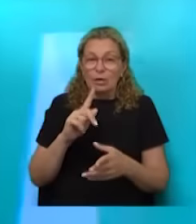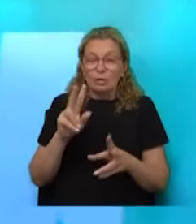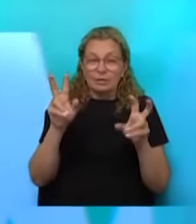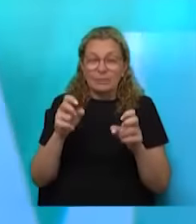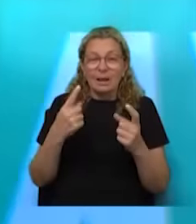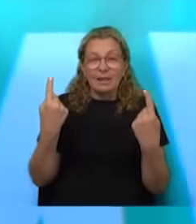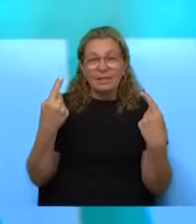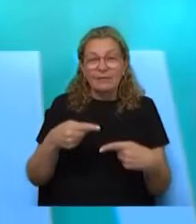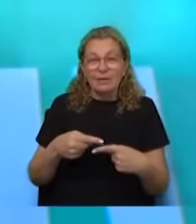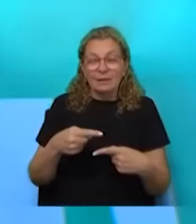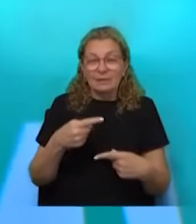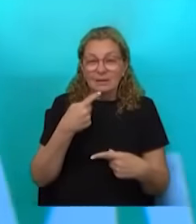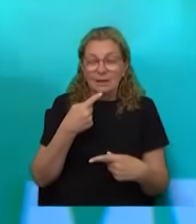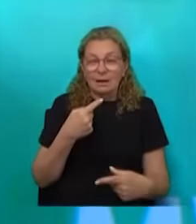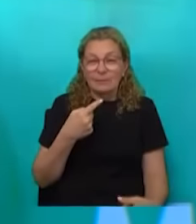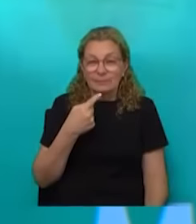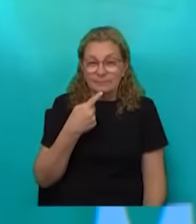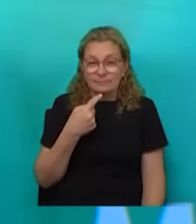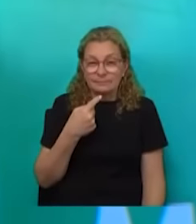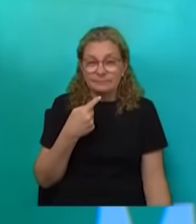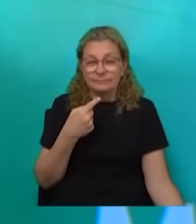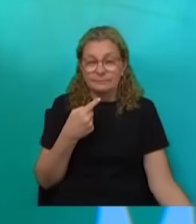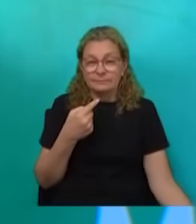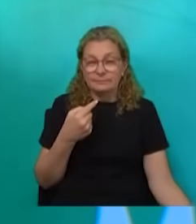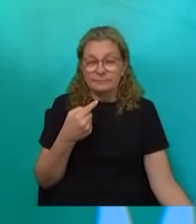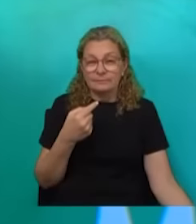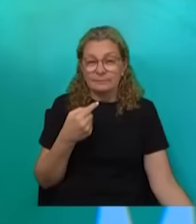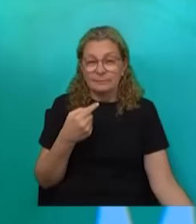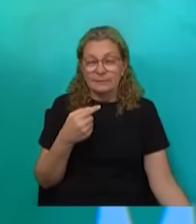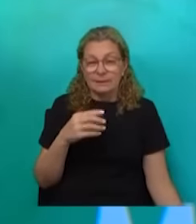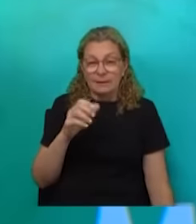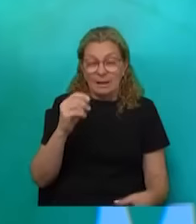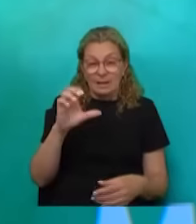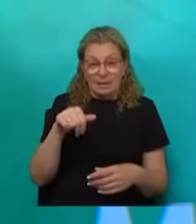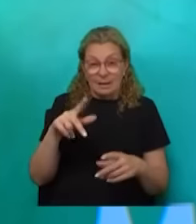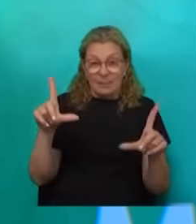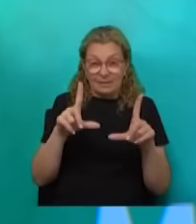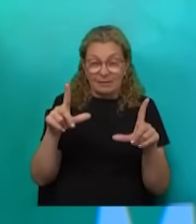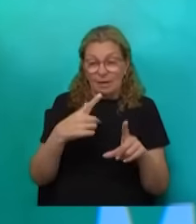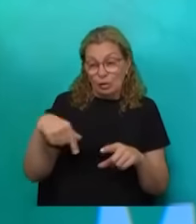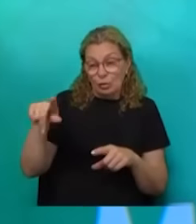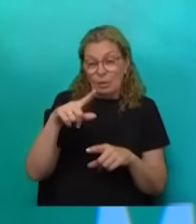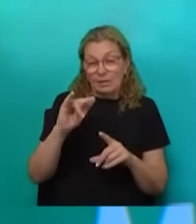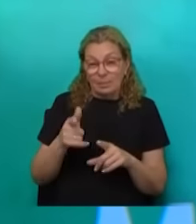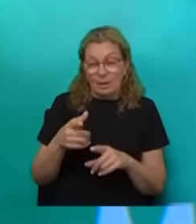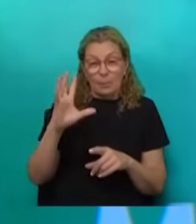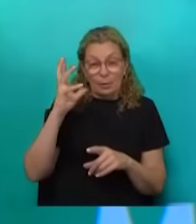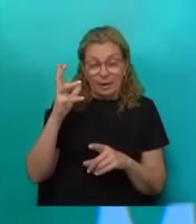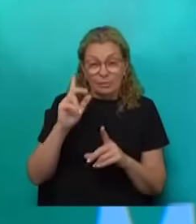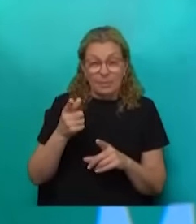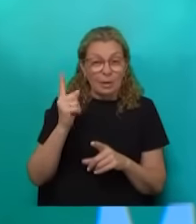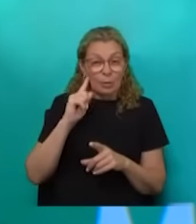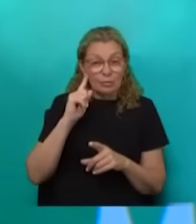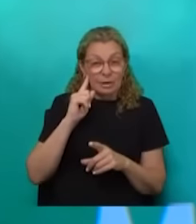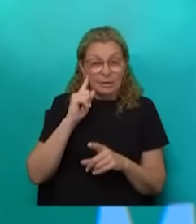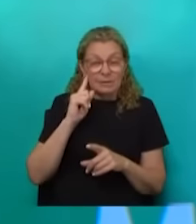debate estará en en digamos se va a transmitir por cadena de radio y televisión estará en esta pantalla y en todas las demás y aparte por radio se podrá escuchar y se